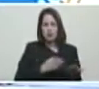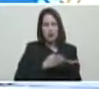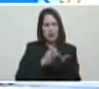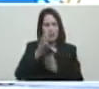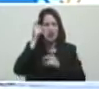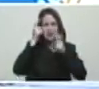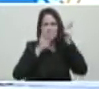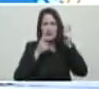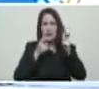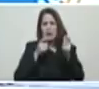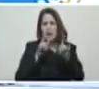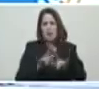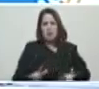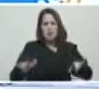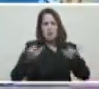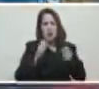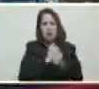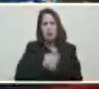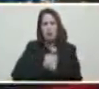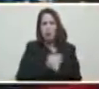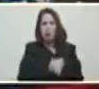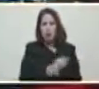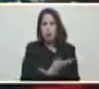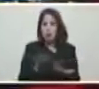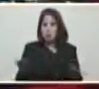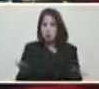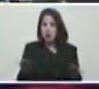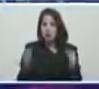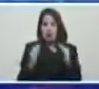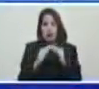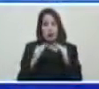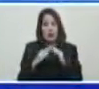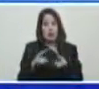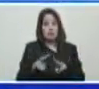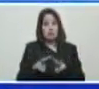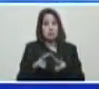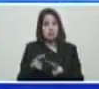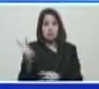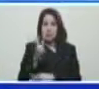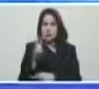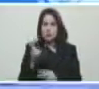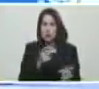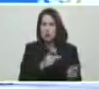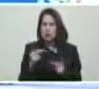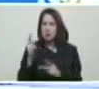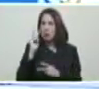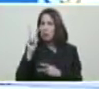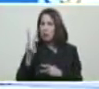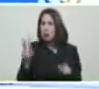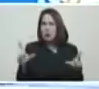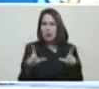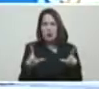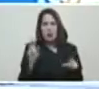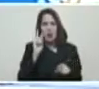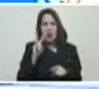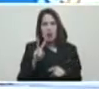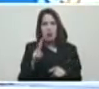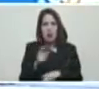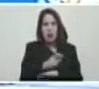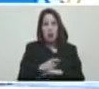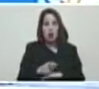Chávez en La gran misión vivienda Venezuela Vamos a darle el pase a la